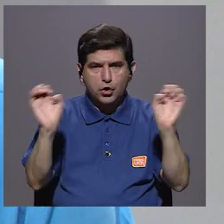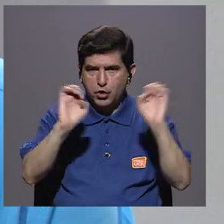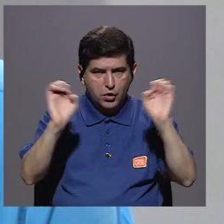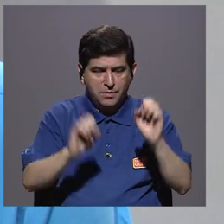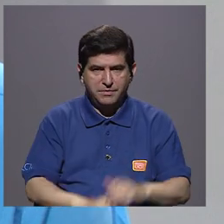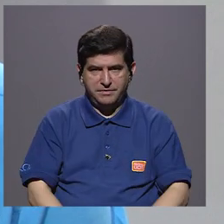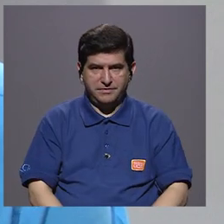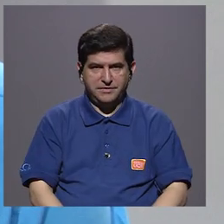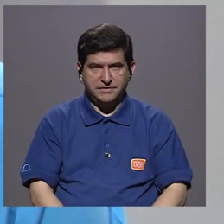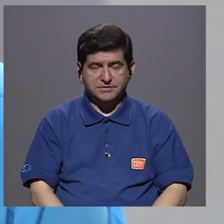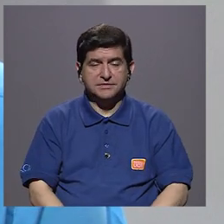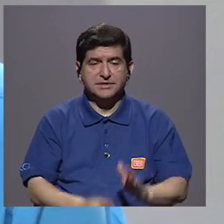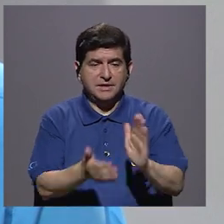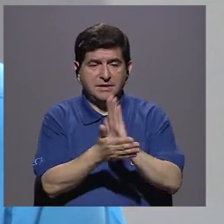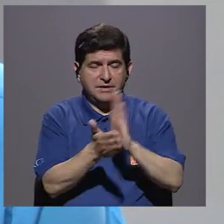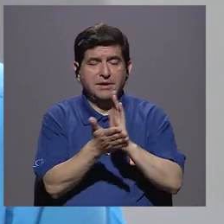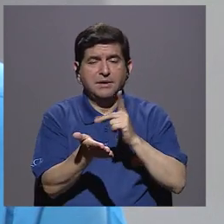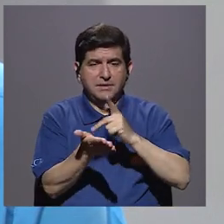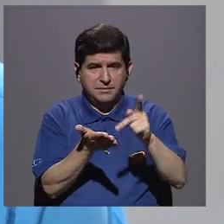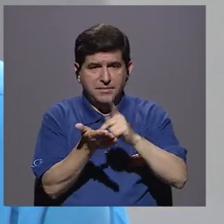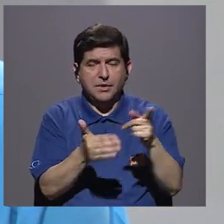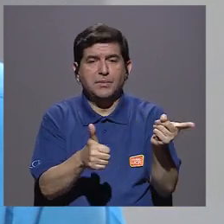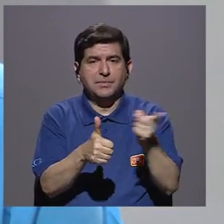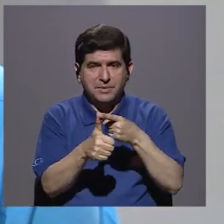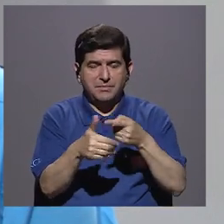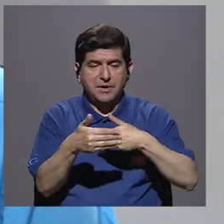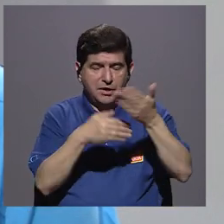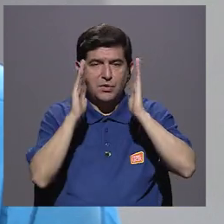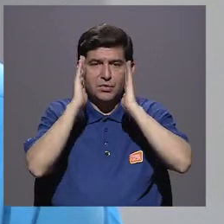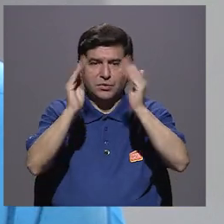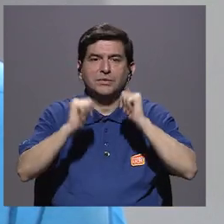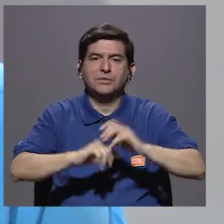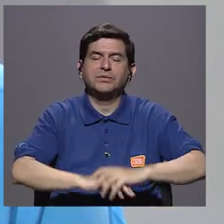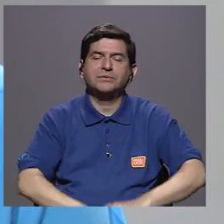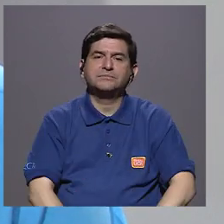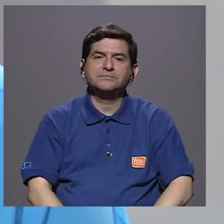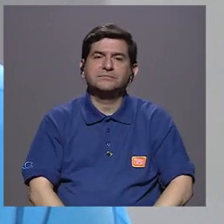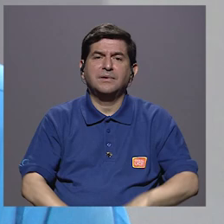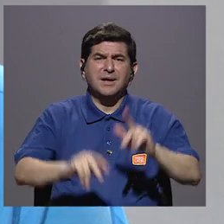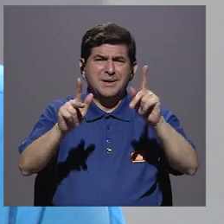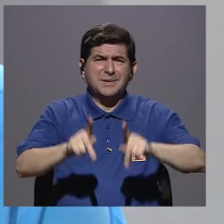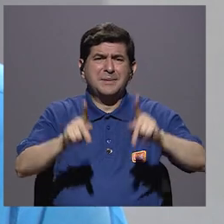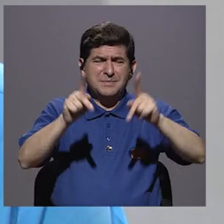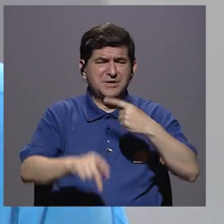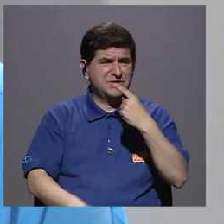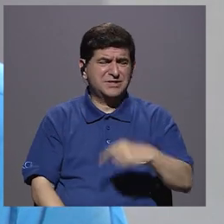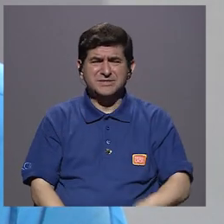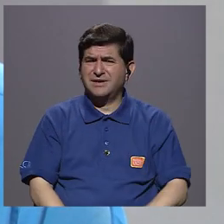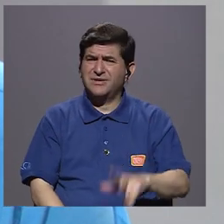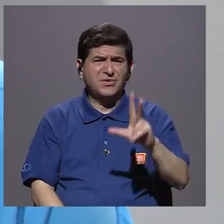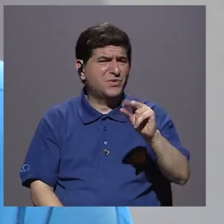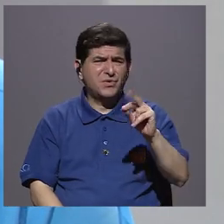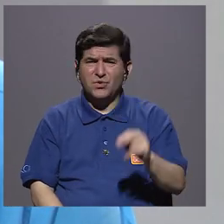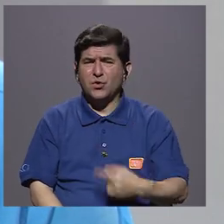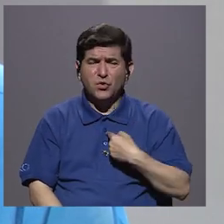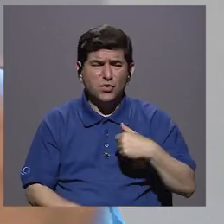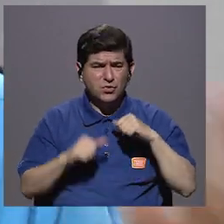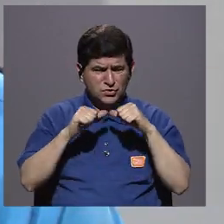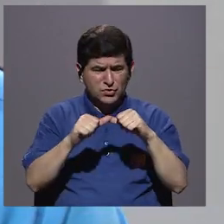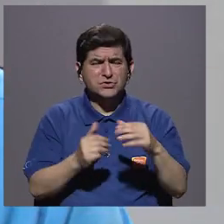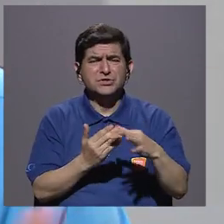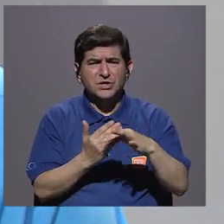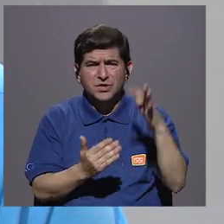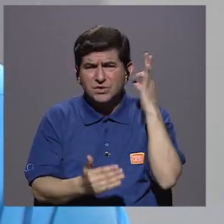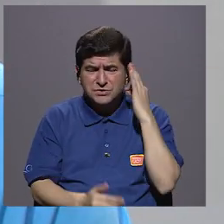emergencia, se le factura primero y luego se le atiende. Entonces la gente tiende mucho a decir, no, mire, pero es que yo sigo siendo